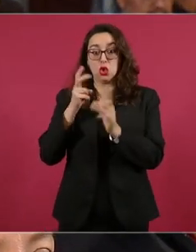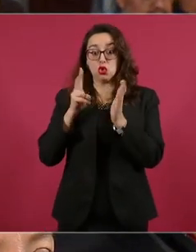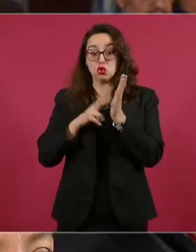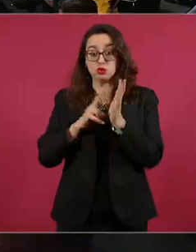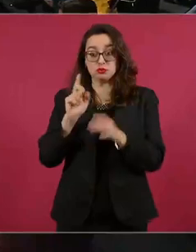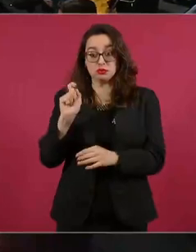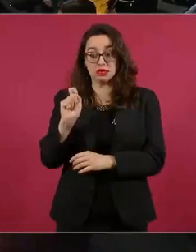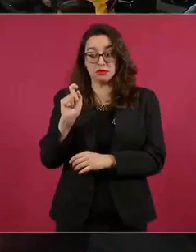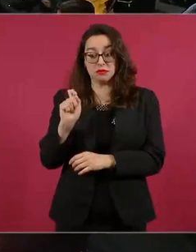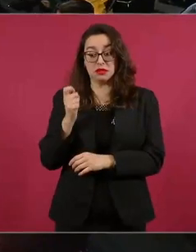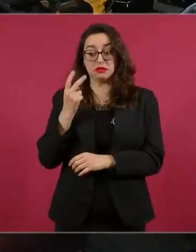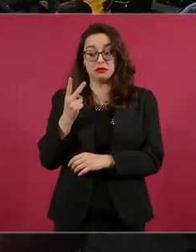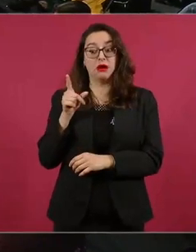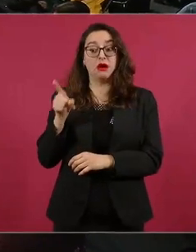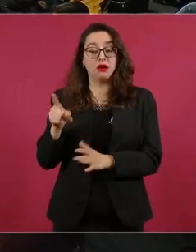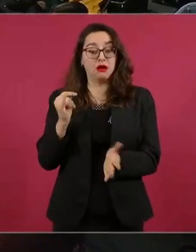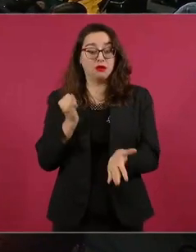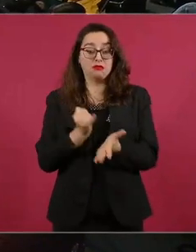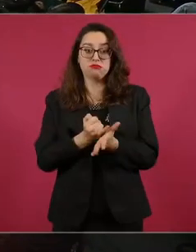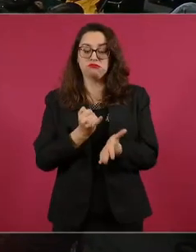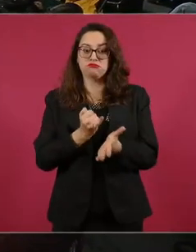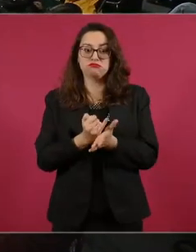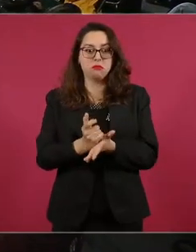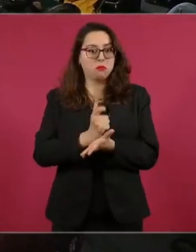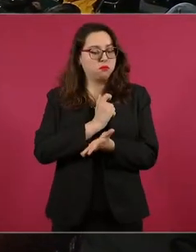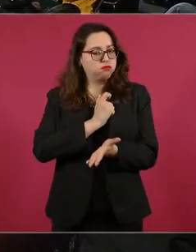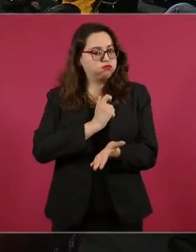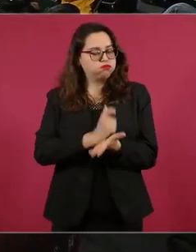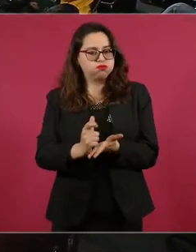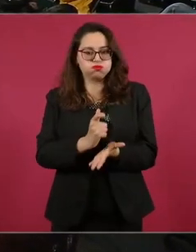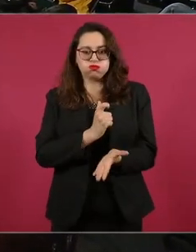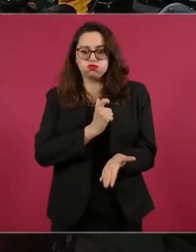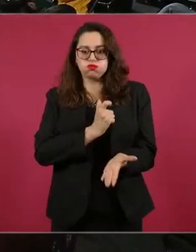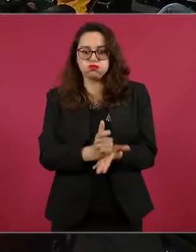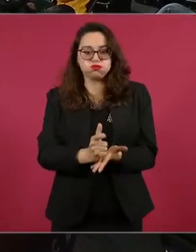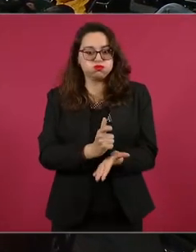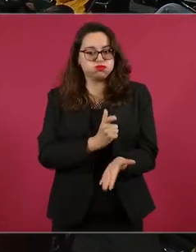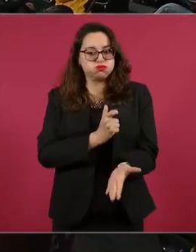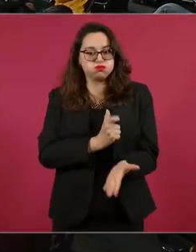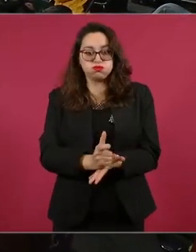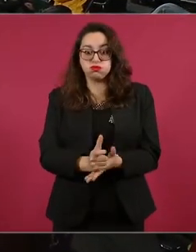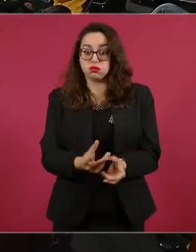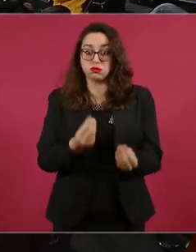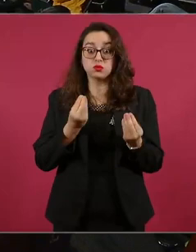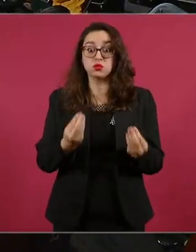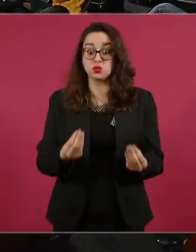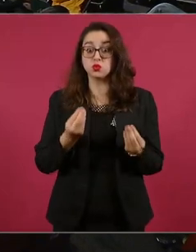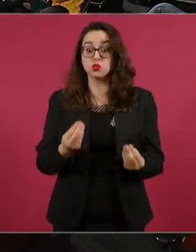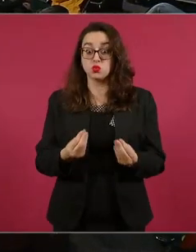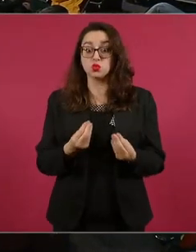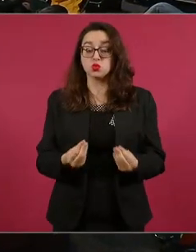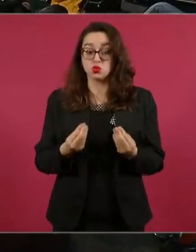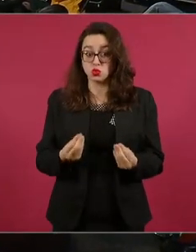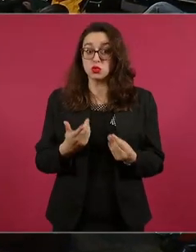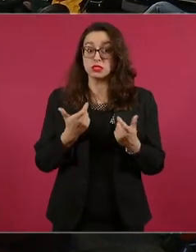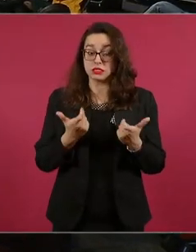hay empresa en México que contribuya más al fisco que